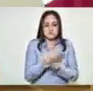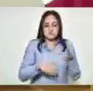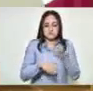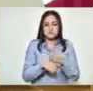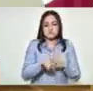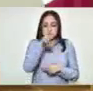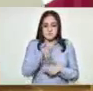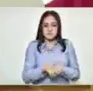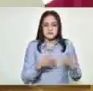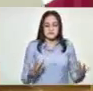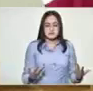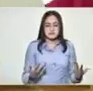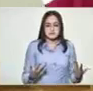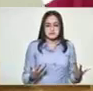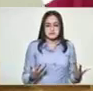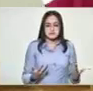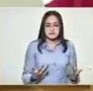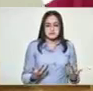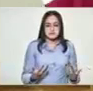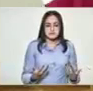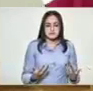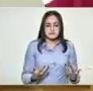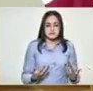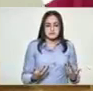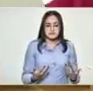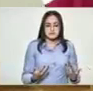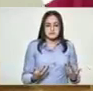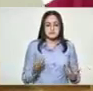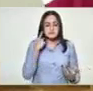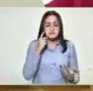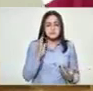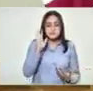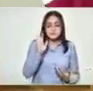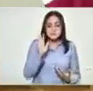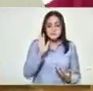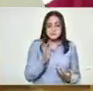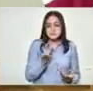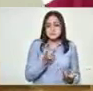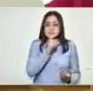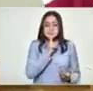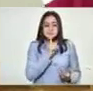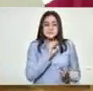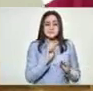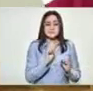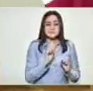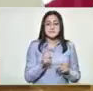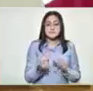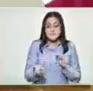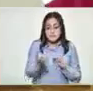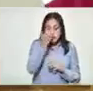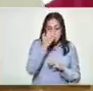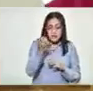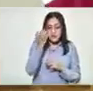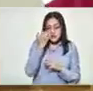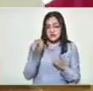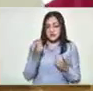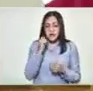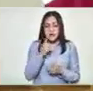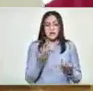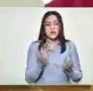verdad son simulaciones o formas de engaño